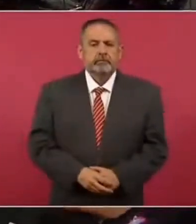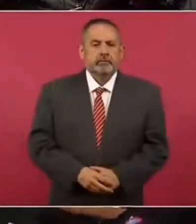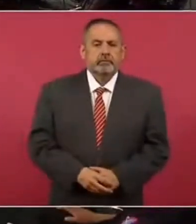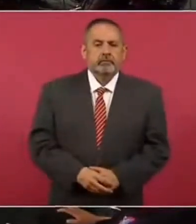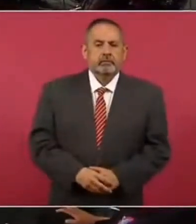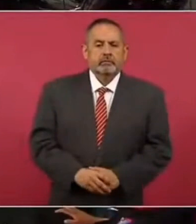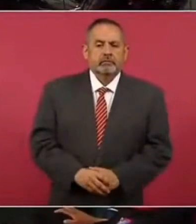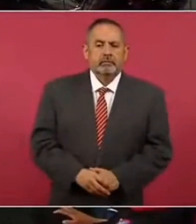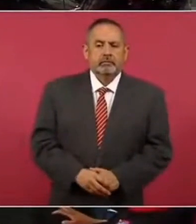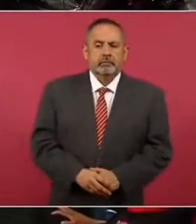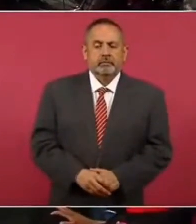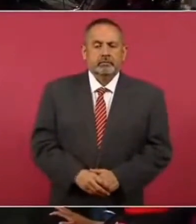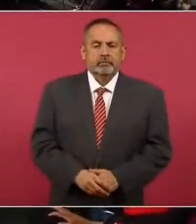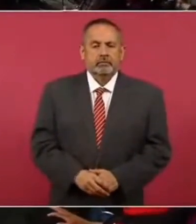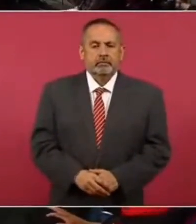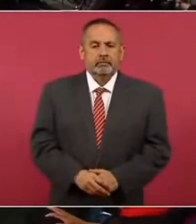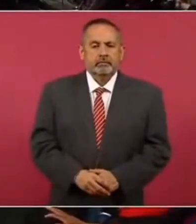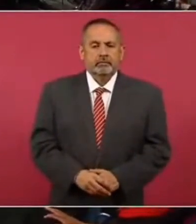Bueno,